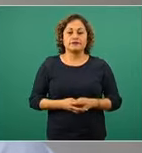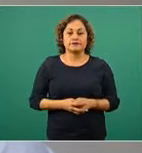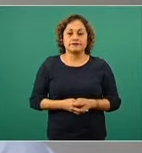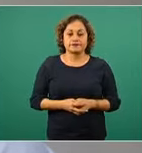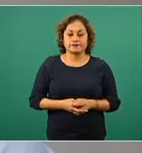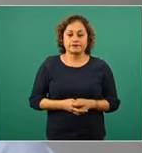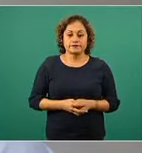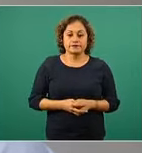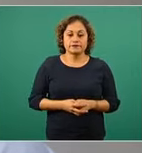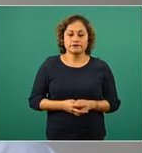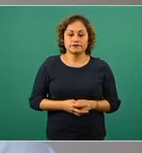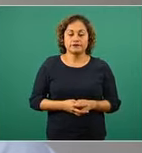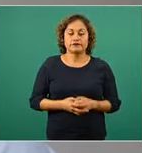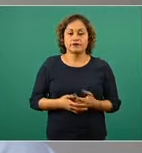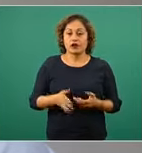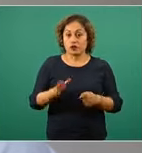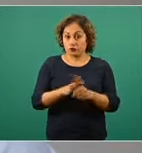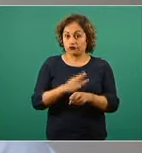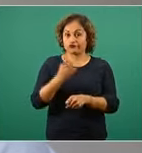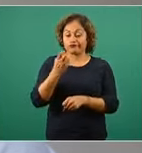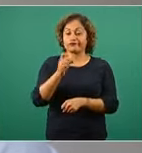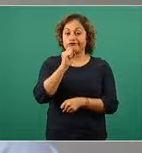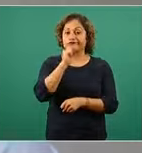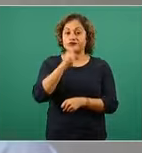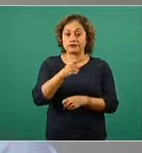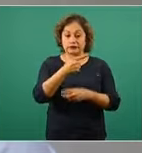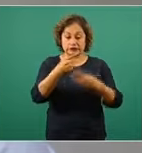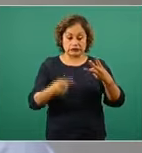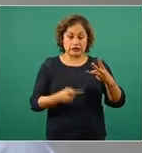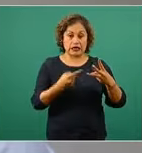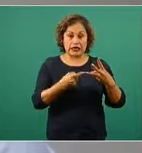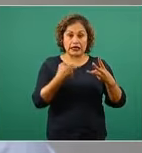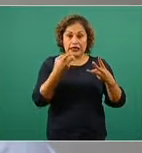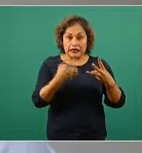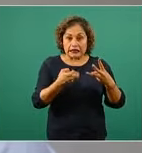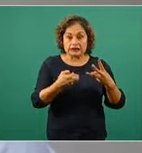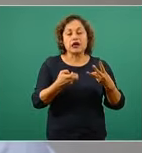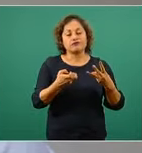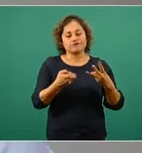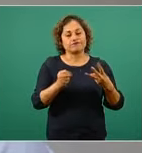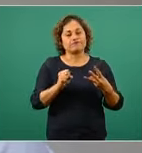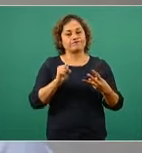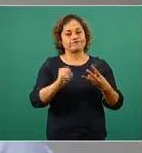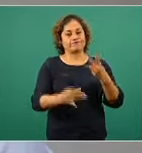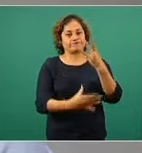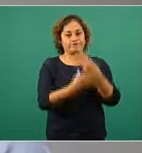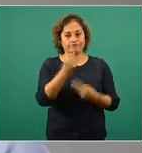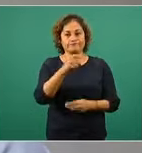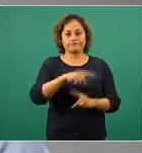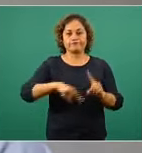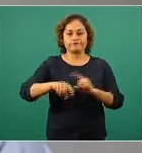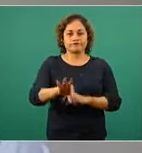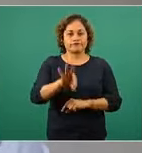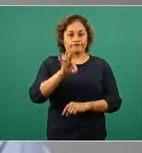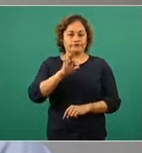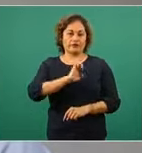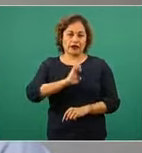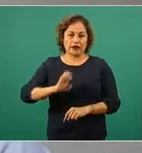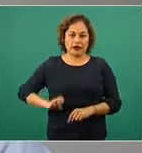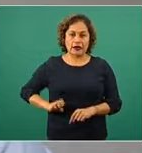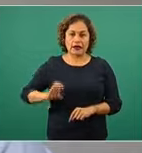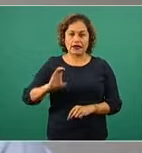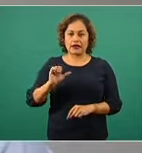del incremento de este indicador. Entonces, esa es básicamente la razón por la cual al haber